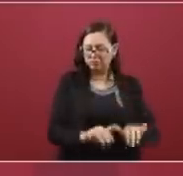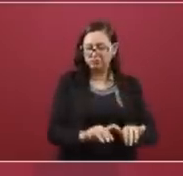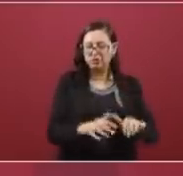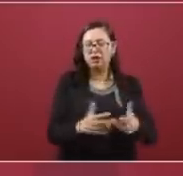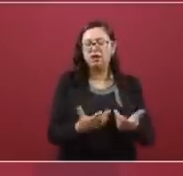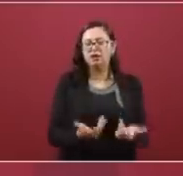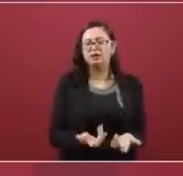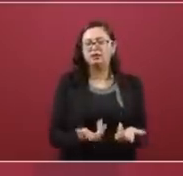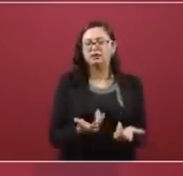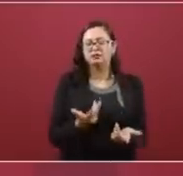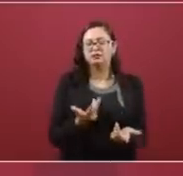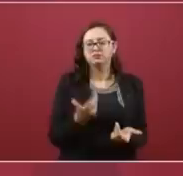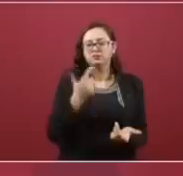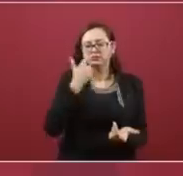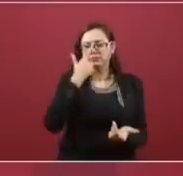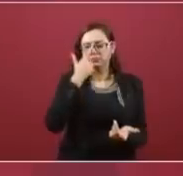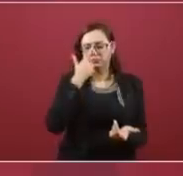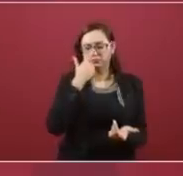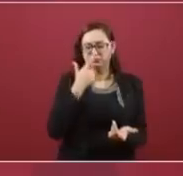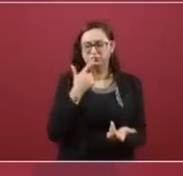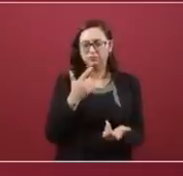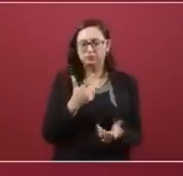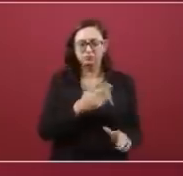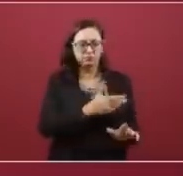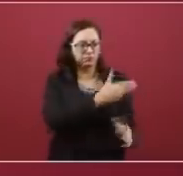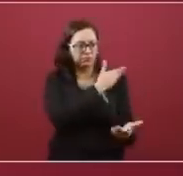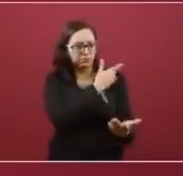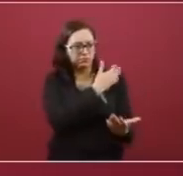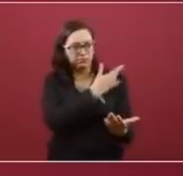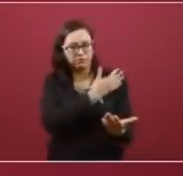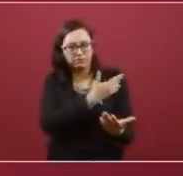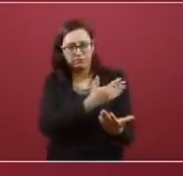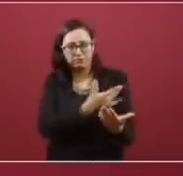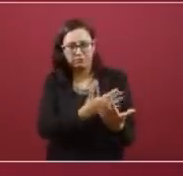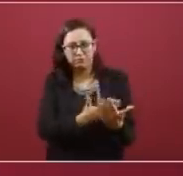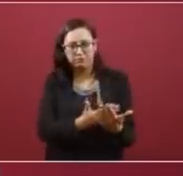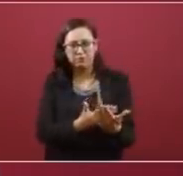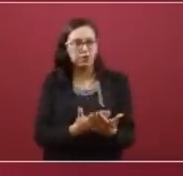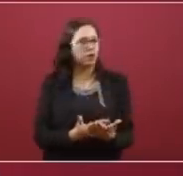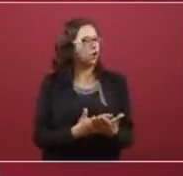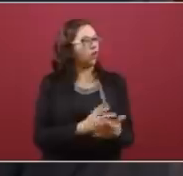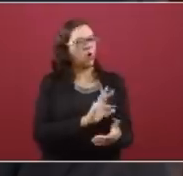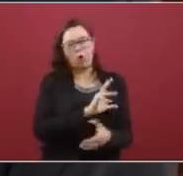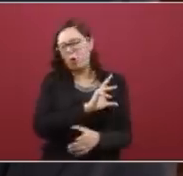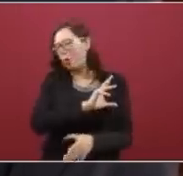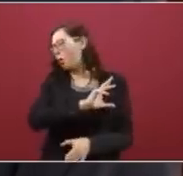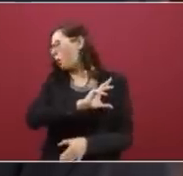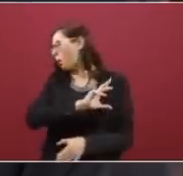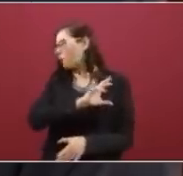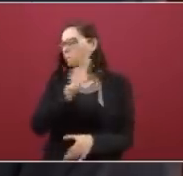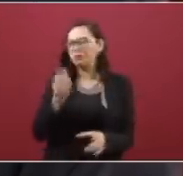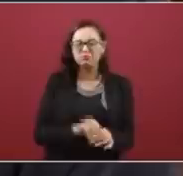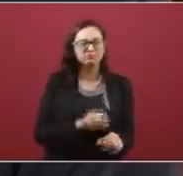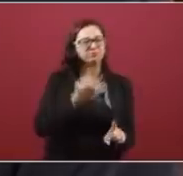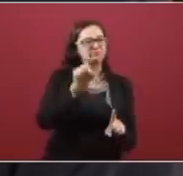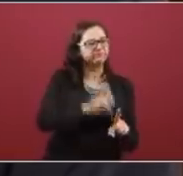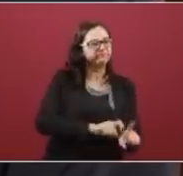entonces, de un tiempo para la fecha, eh de todo, ¿no?